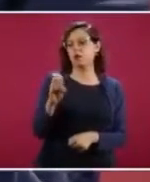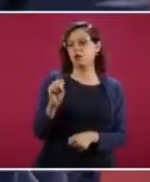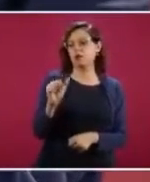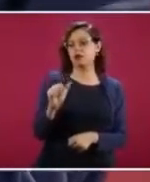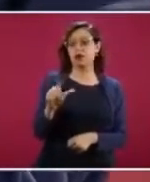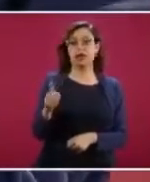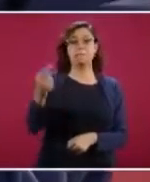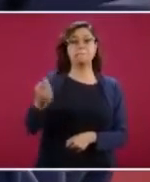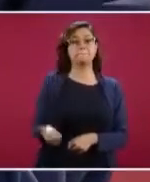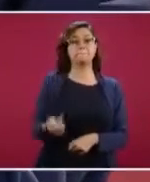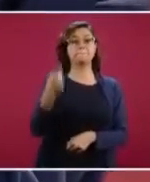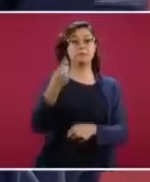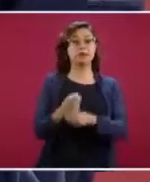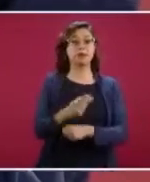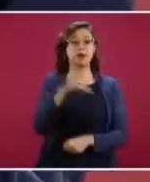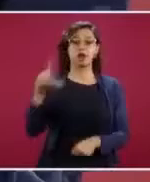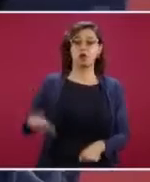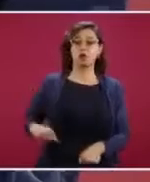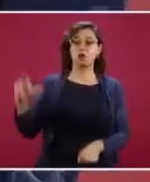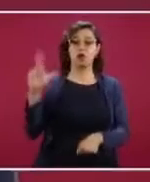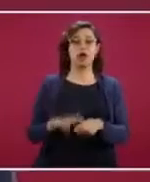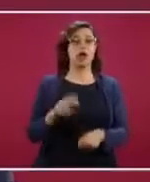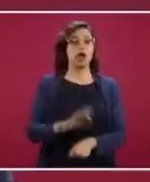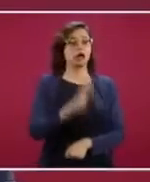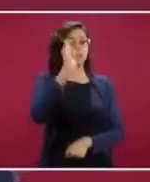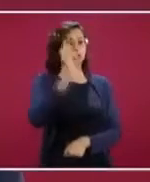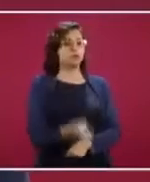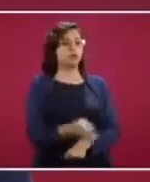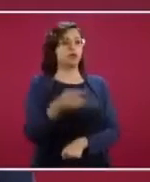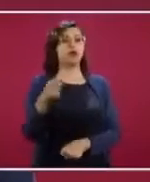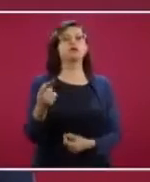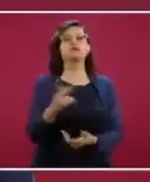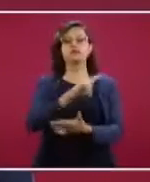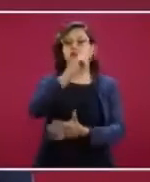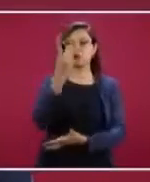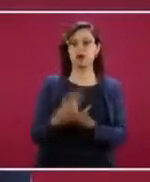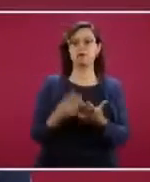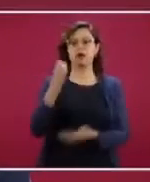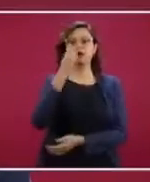aceptar el programa La Escuela es Nuestra.